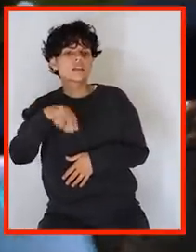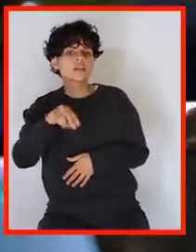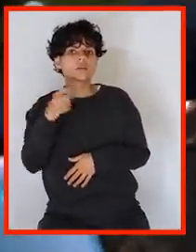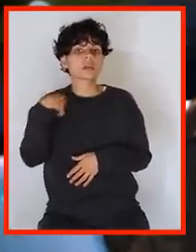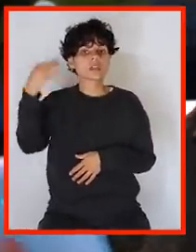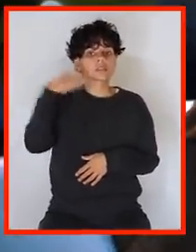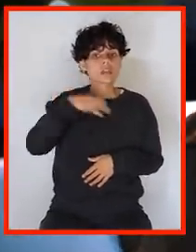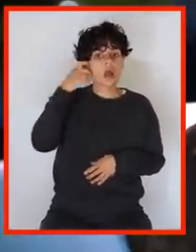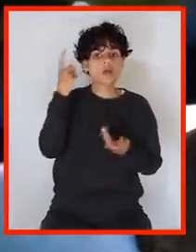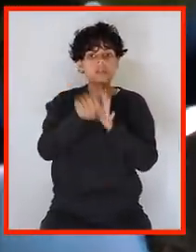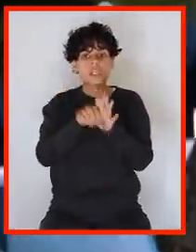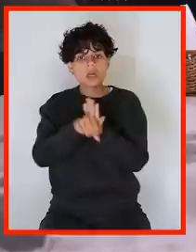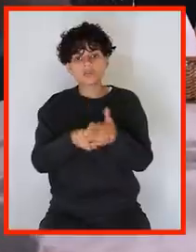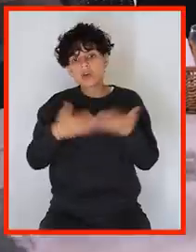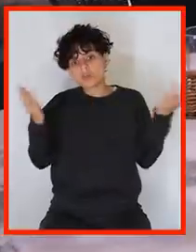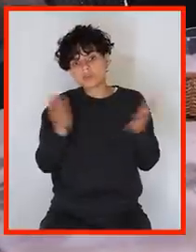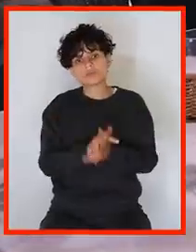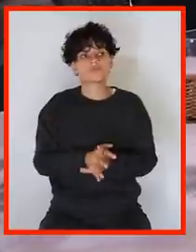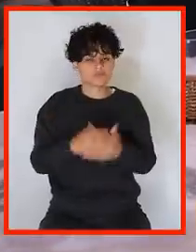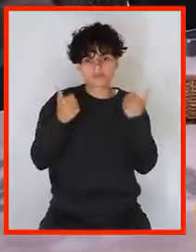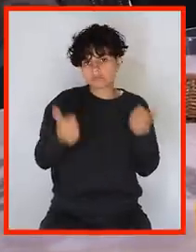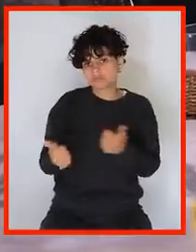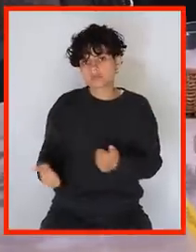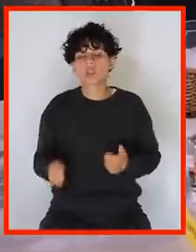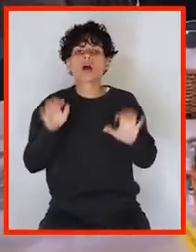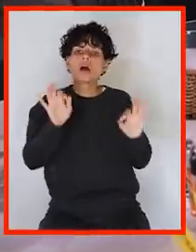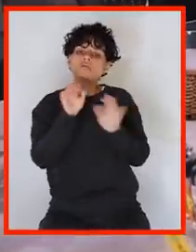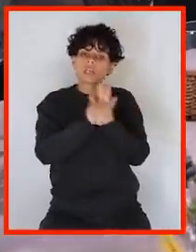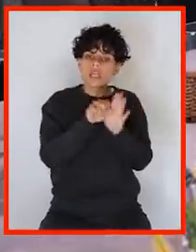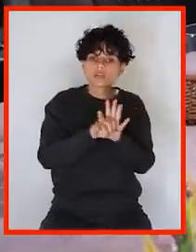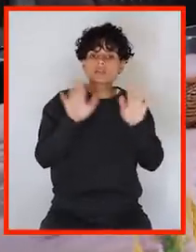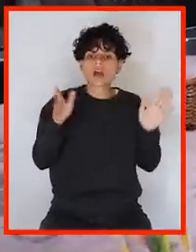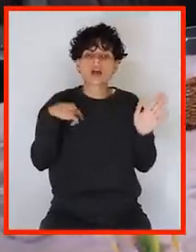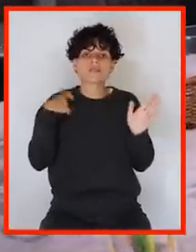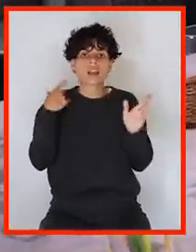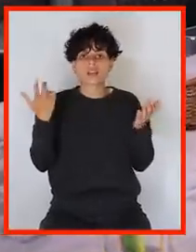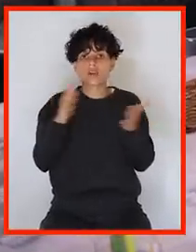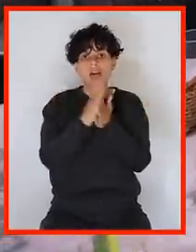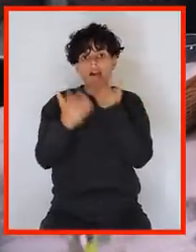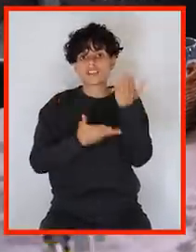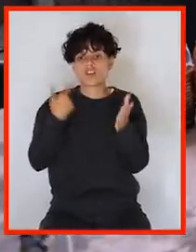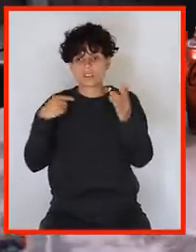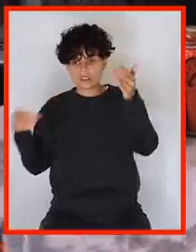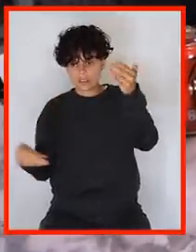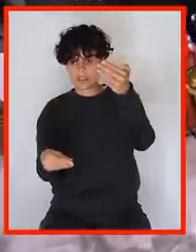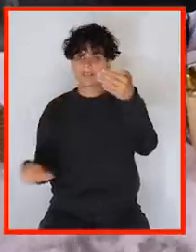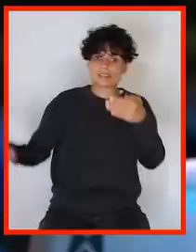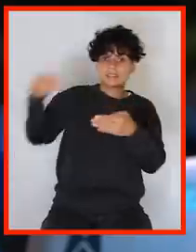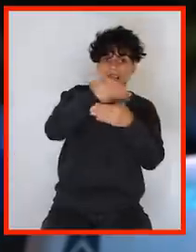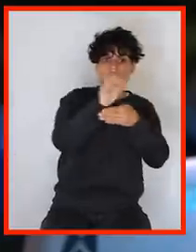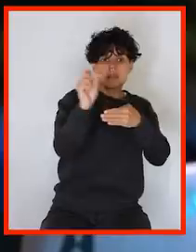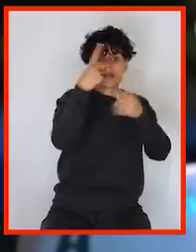me dice así como, hermano, grabemos el video. Ya, grabemos el video. Y ahí como que cuadramos el video y lo soltamos antes que todo el disco y salió